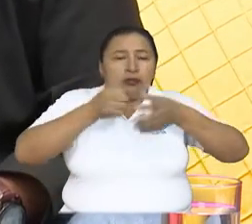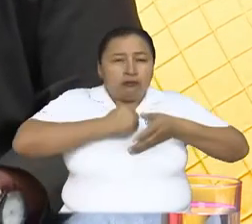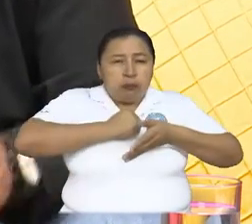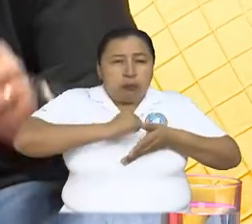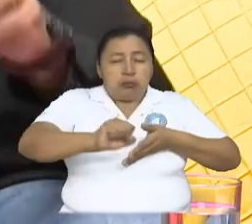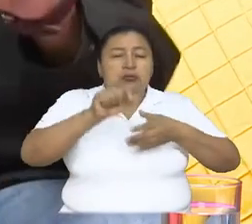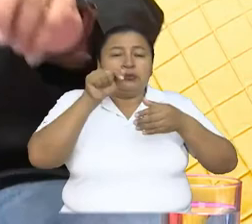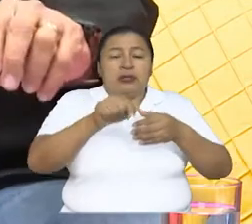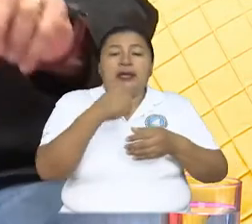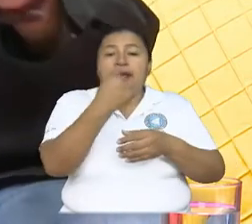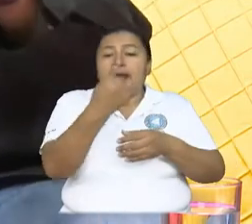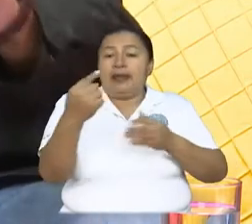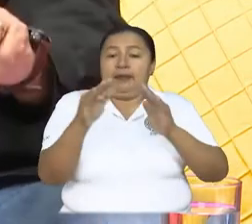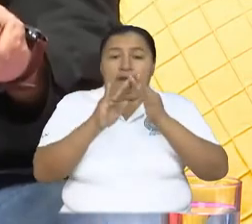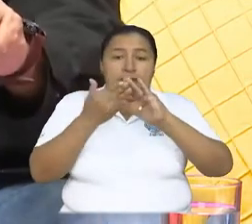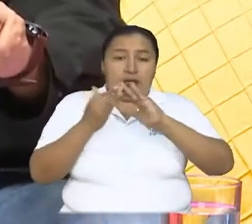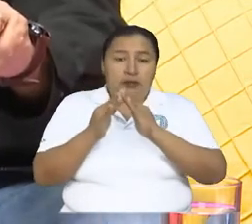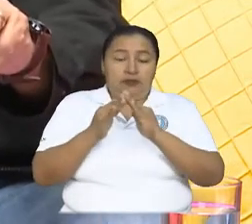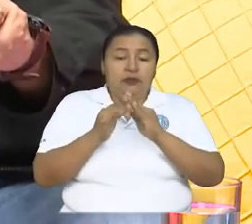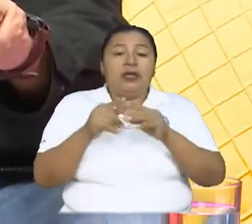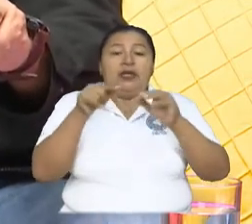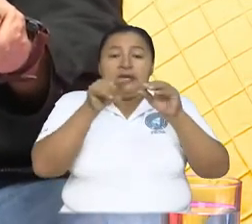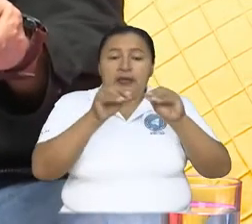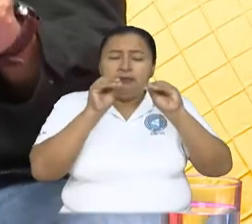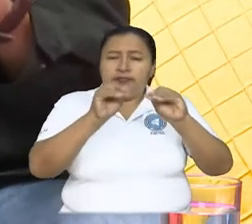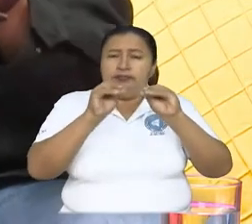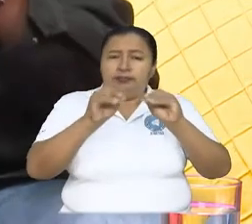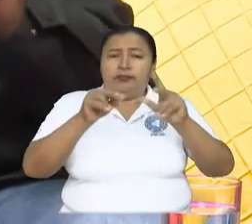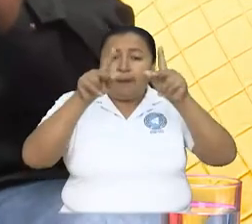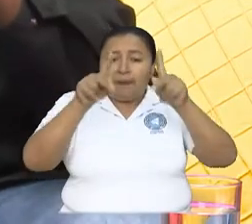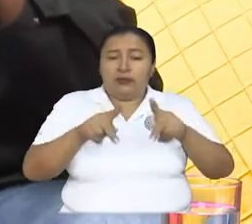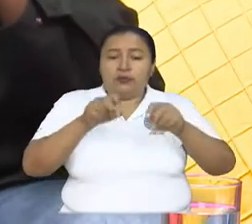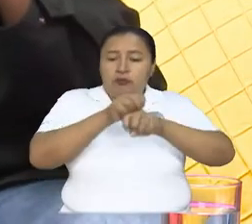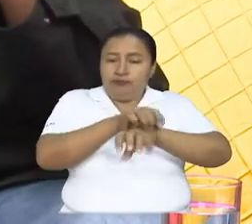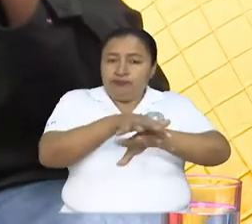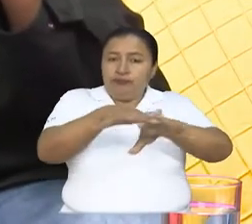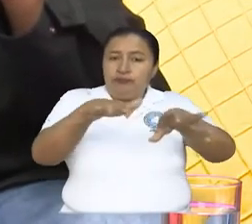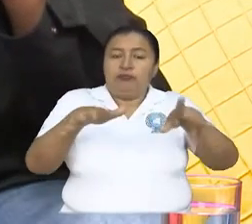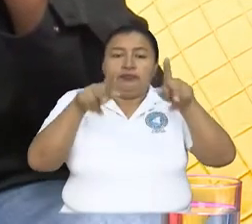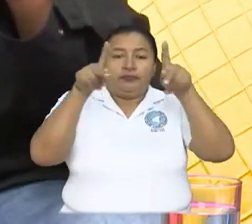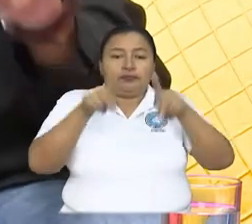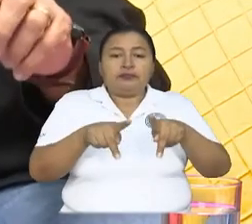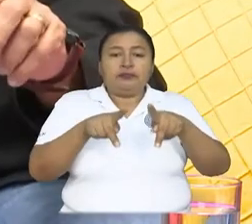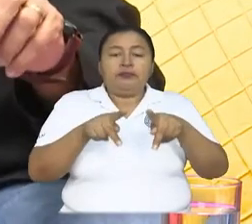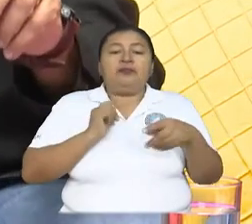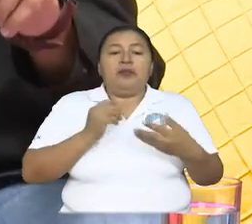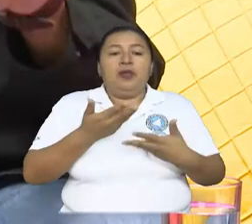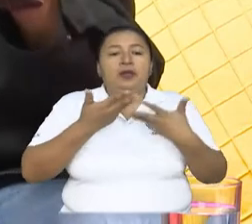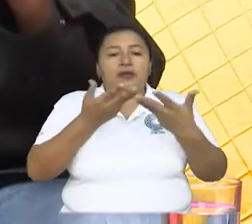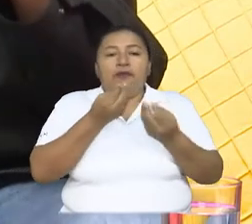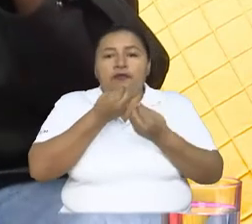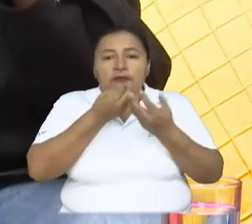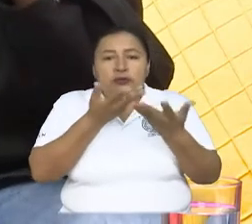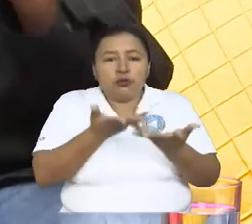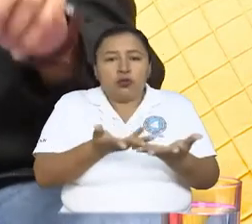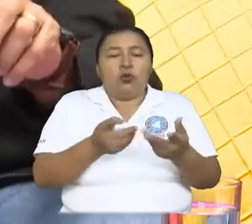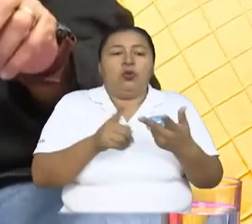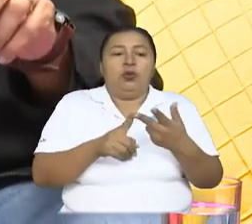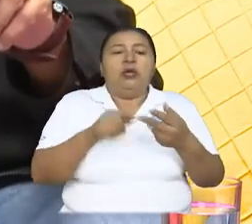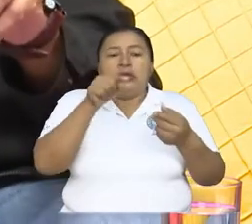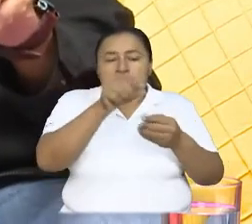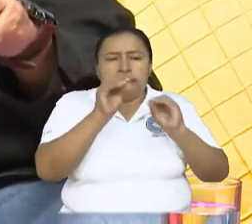comunitaria y capacitar a esa red darle información darle